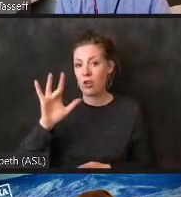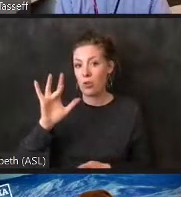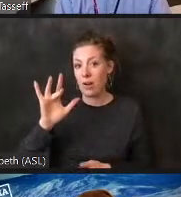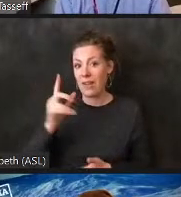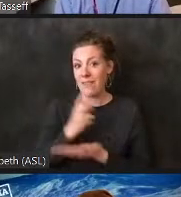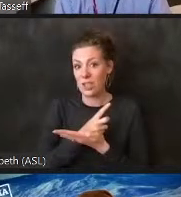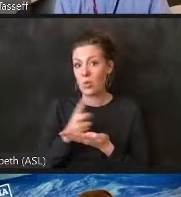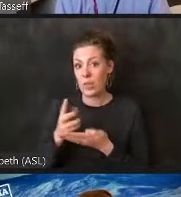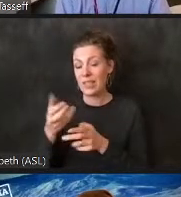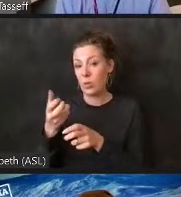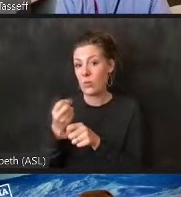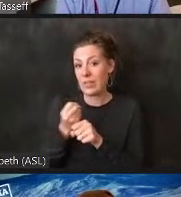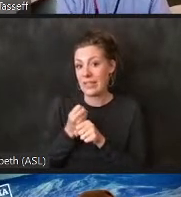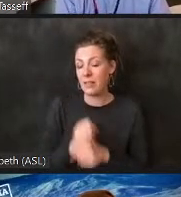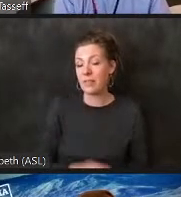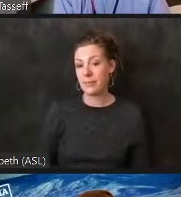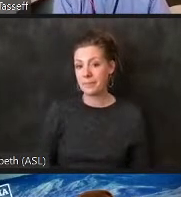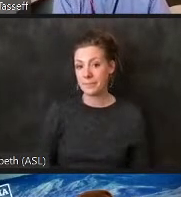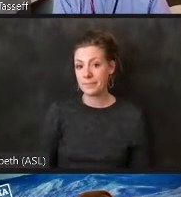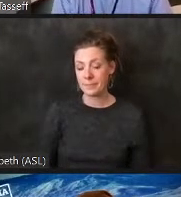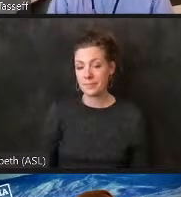5,925. Parece que esta vez recibimos